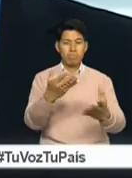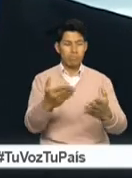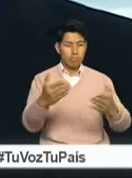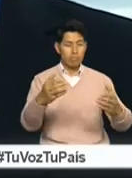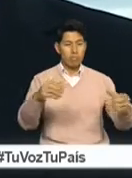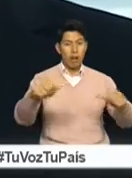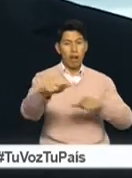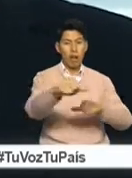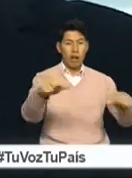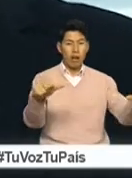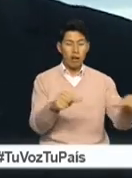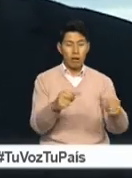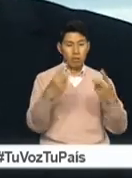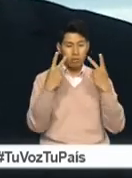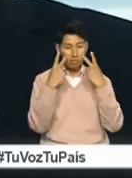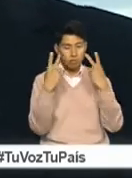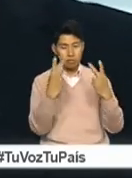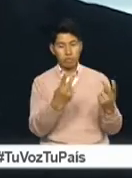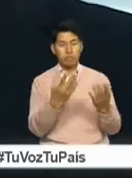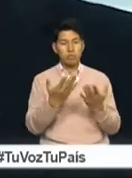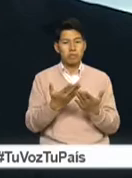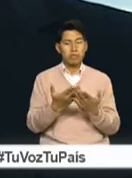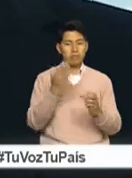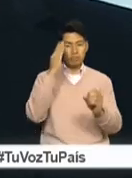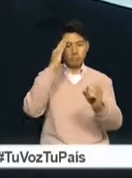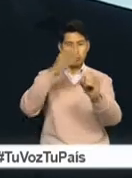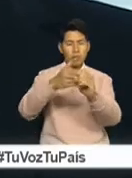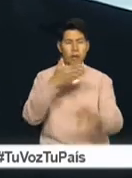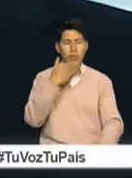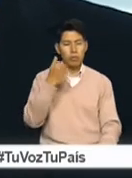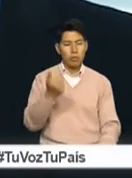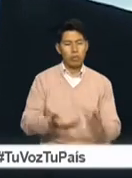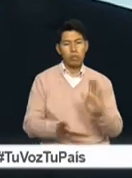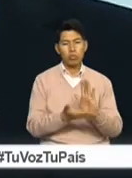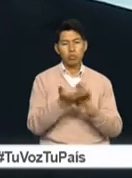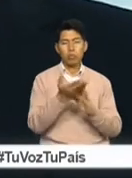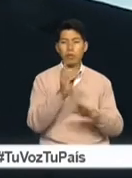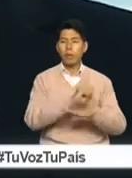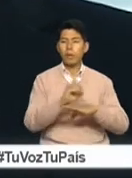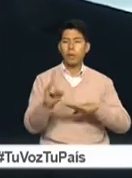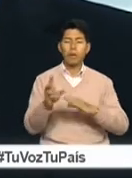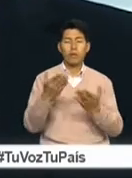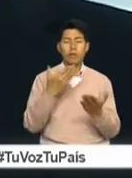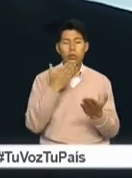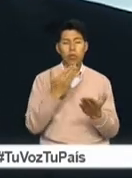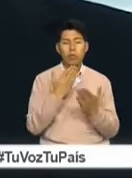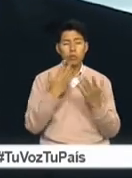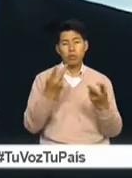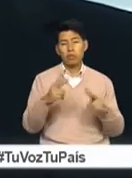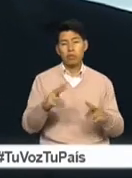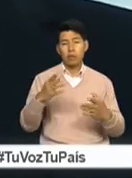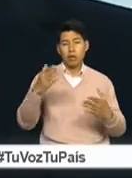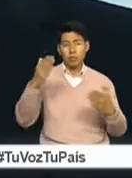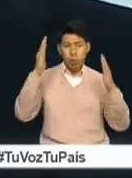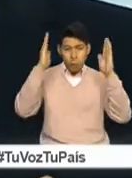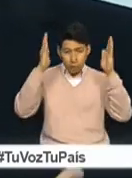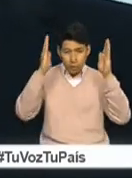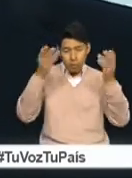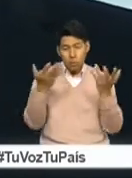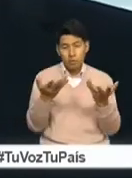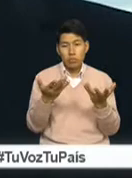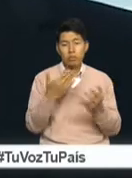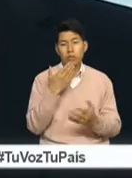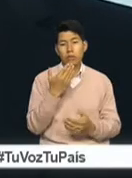por lo tanto también nos estamos enfocando en cómo mejoramos la toma decisiones que hacen directores o que hacen profesores a nivel del aula y